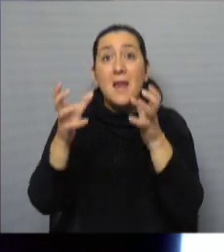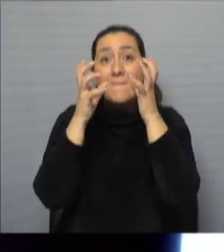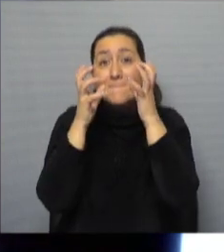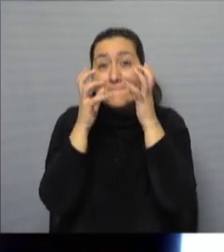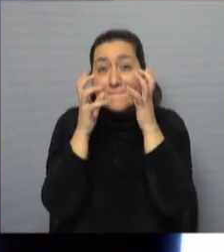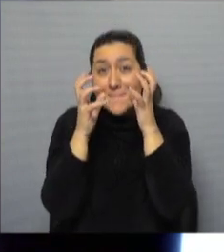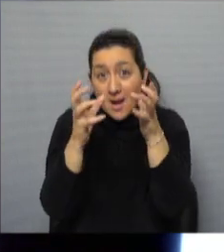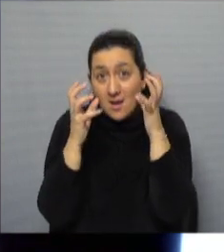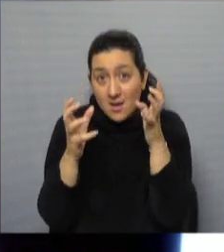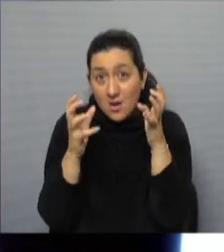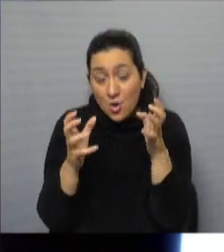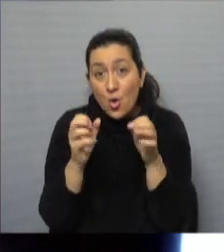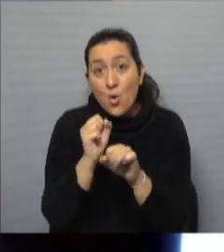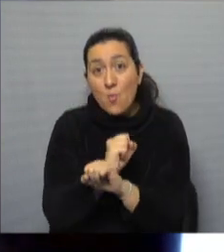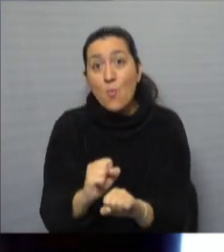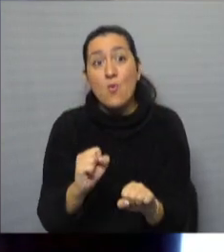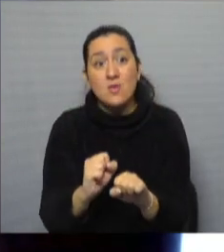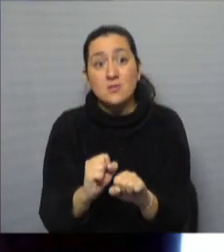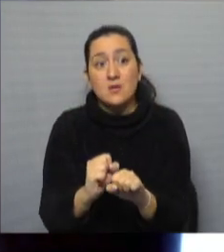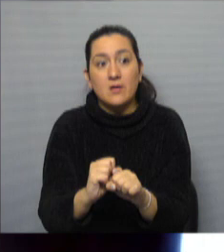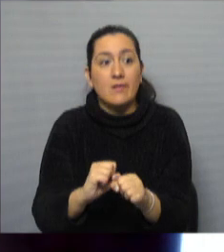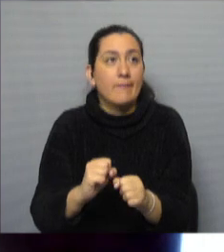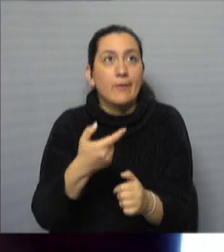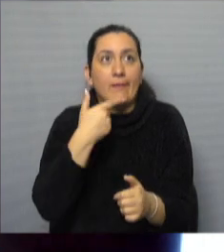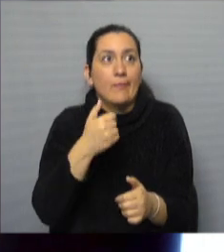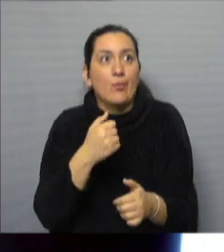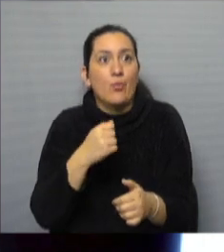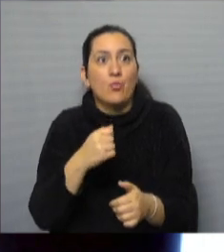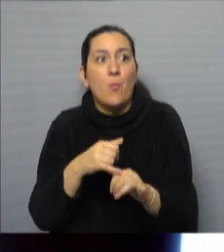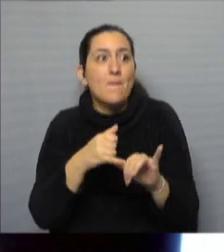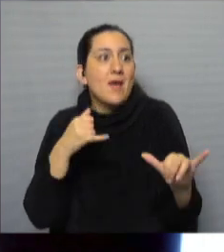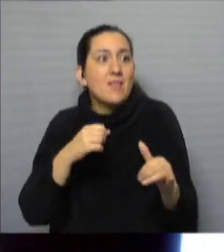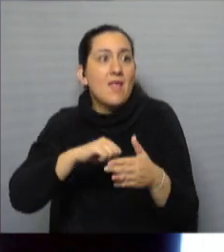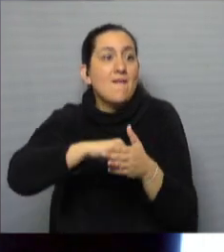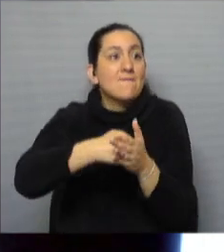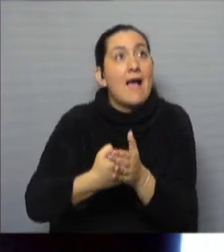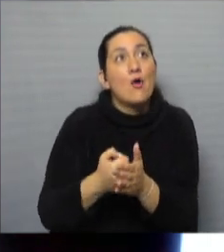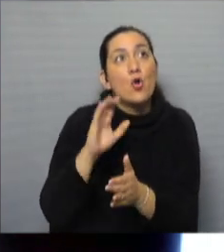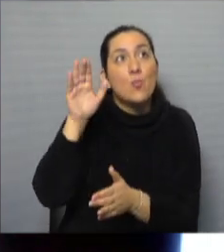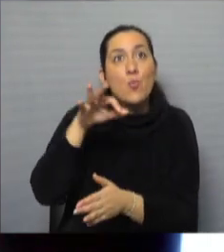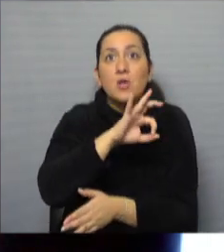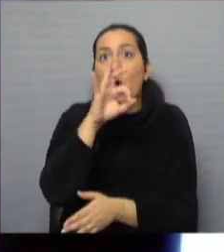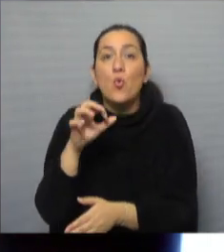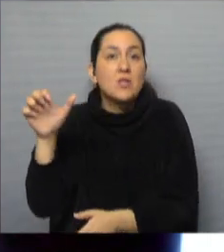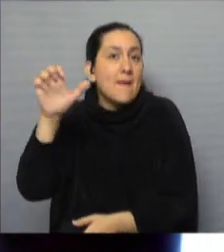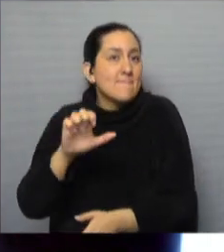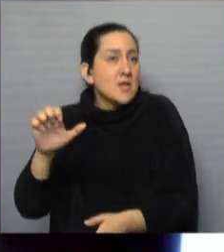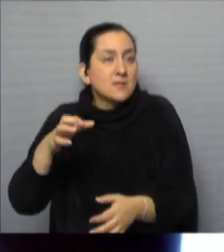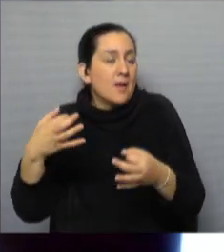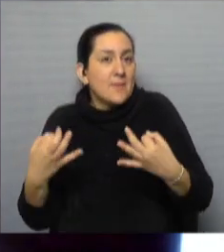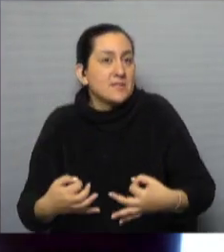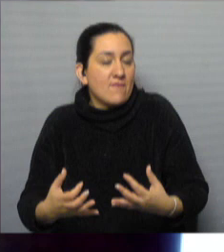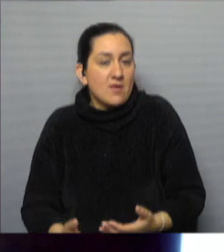relacionado a un mail del banco república a un mail de un mail de una entidad específica porque